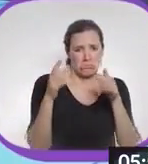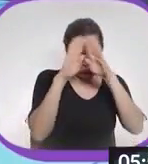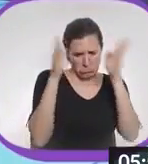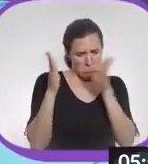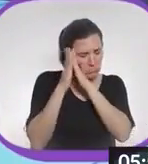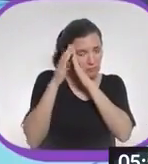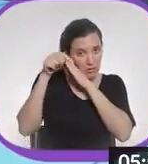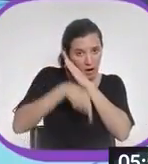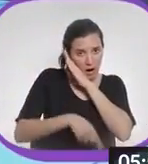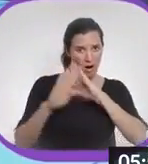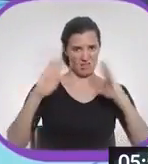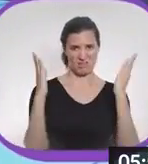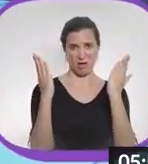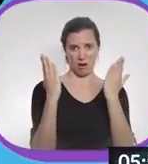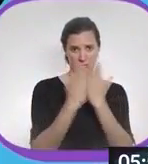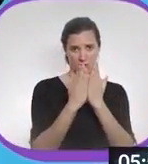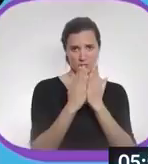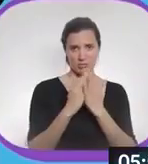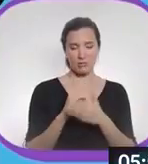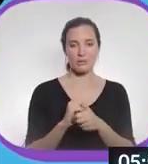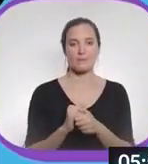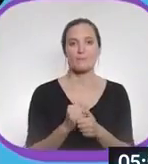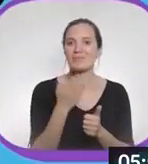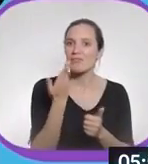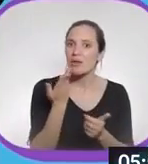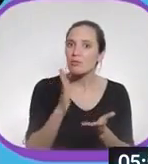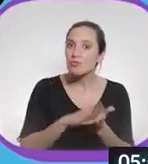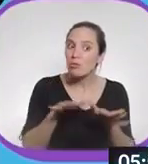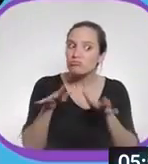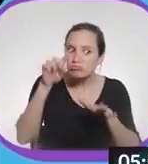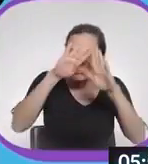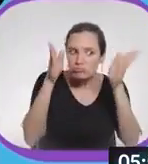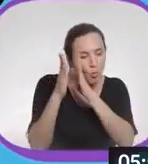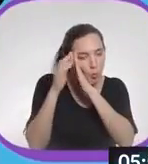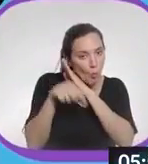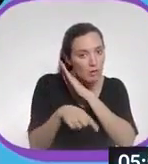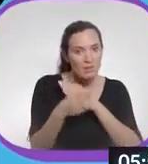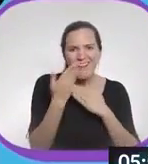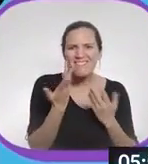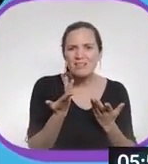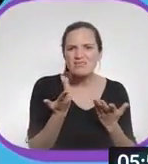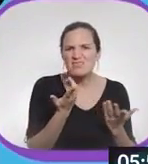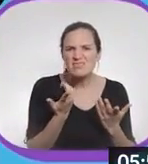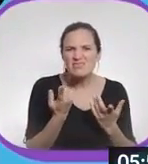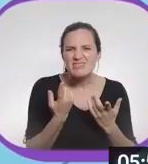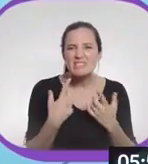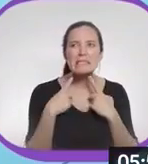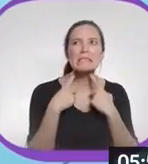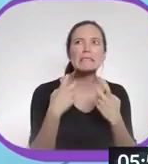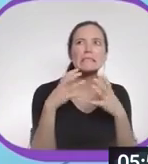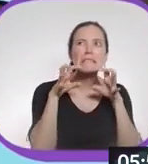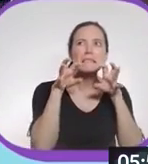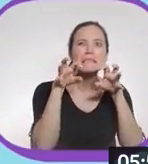encerró en el cuarto con un tejón rabioso. Mejor hablemos de lo que está pasando en este cuarto. Hay un tejón gruñendo y botando espuma por la